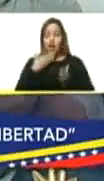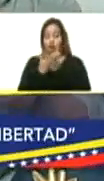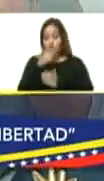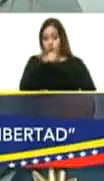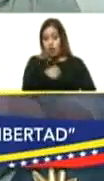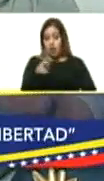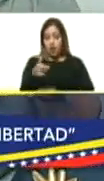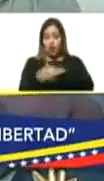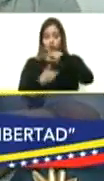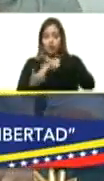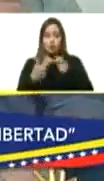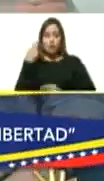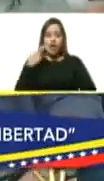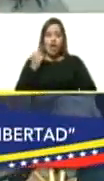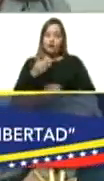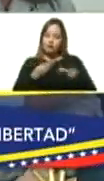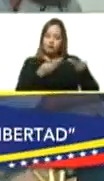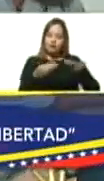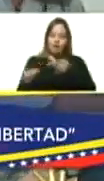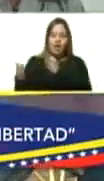recibiendo hoy una vivienda digna.